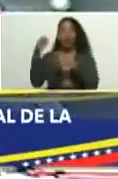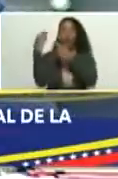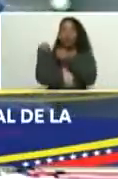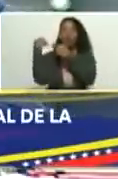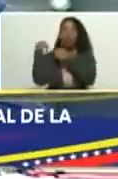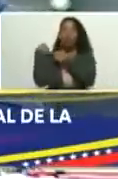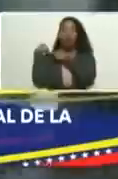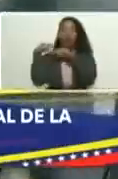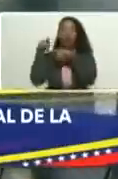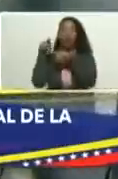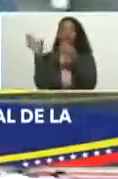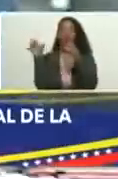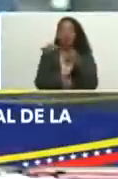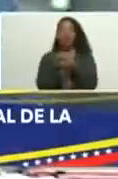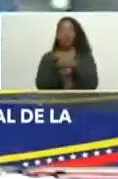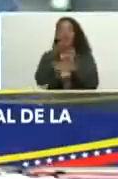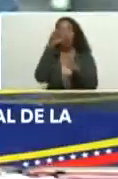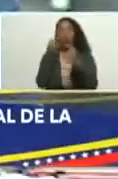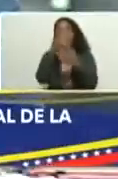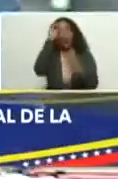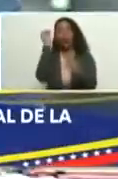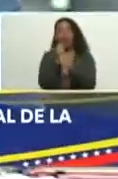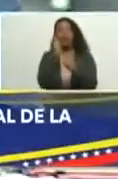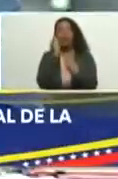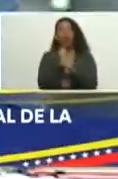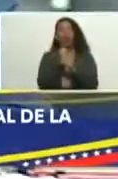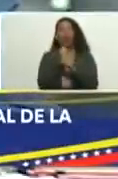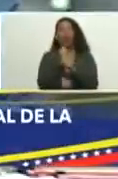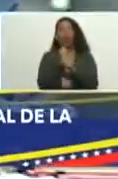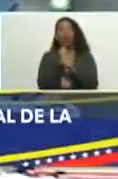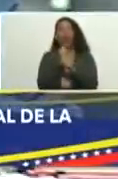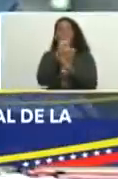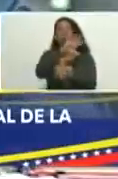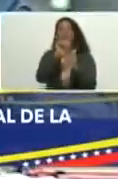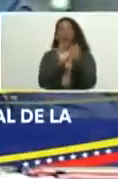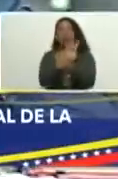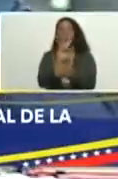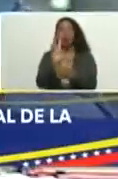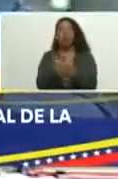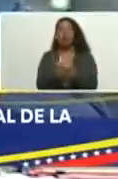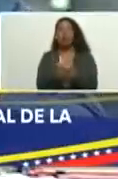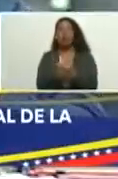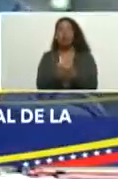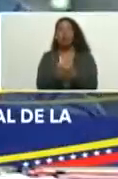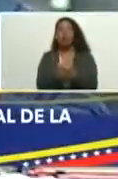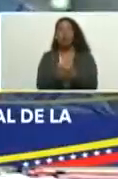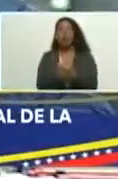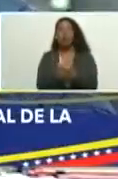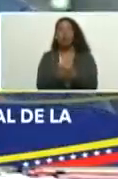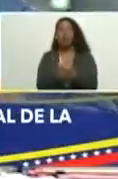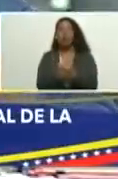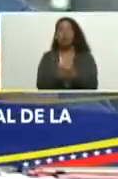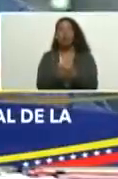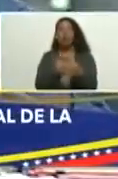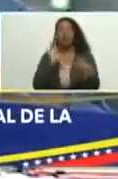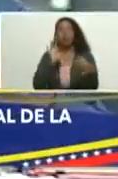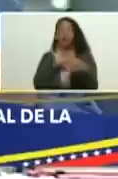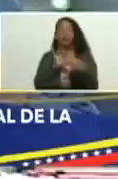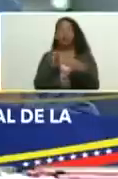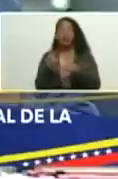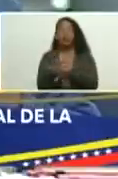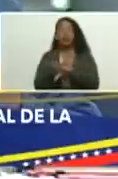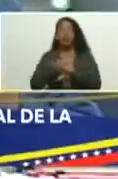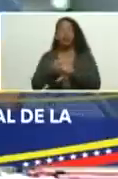ministro de la clase obrera, junto a nuestra vicepresidenta, articulado conmigo, articulado con los